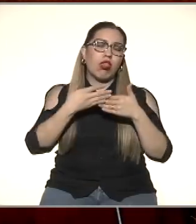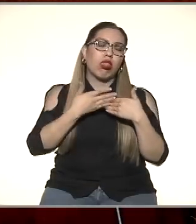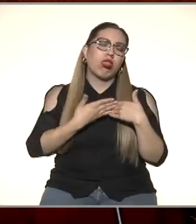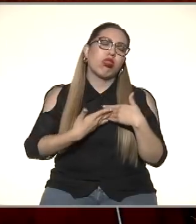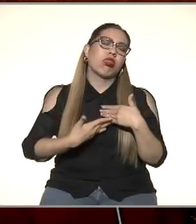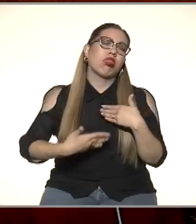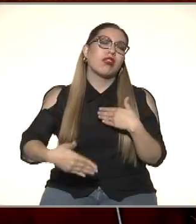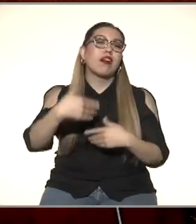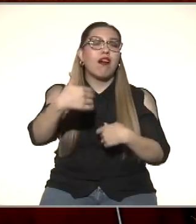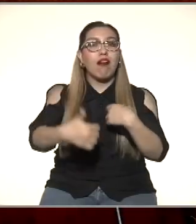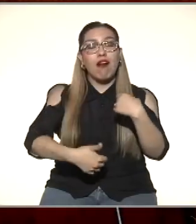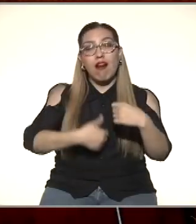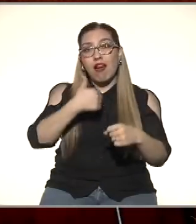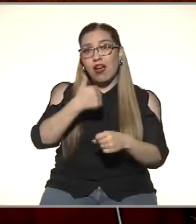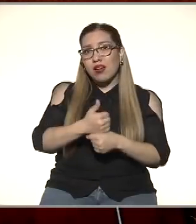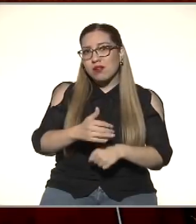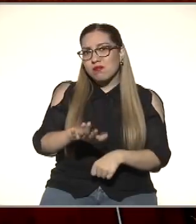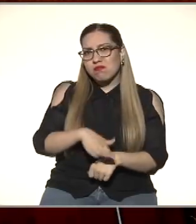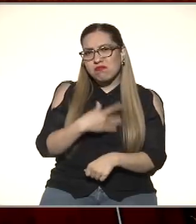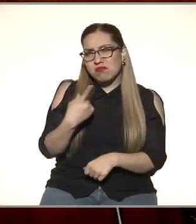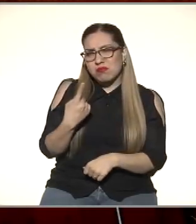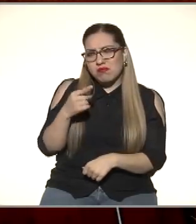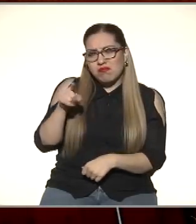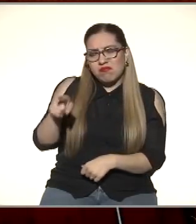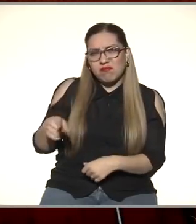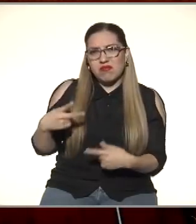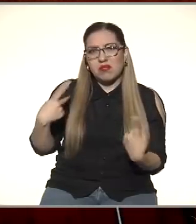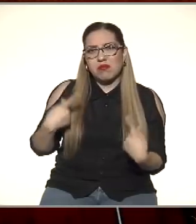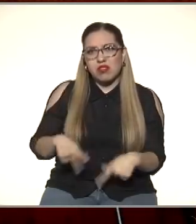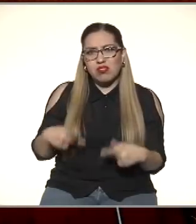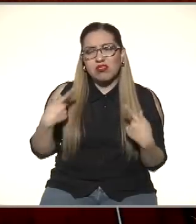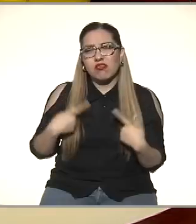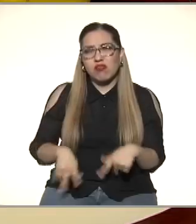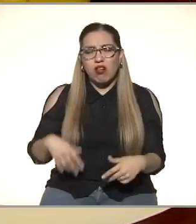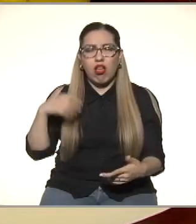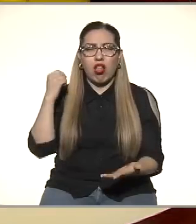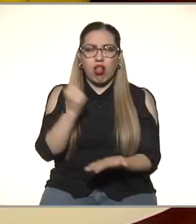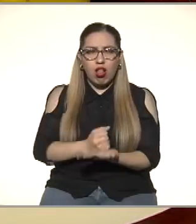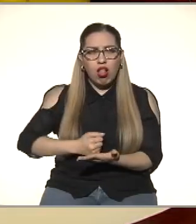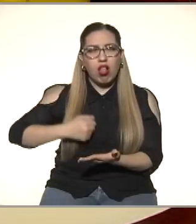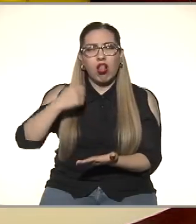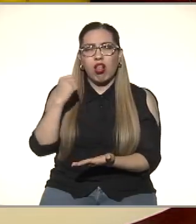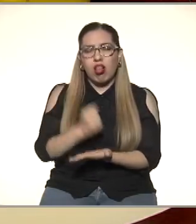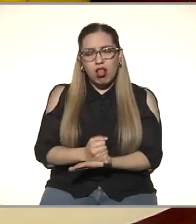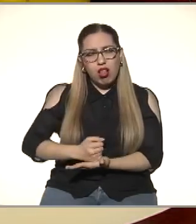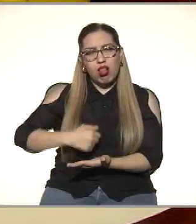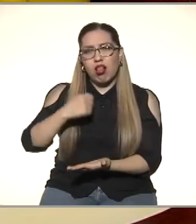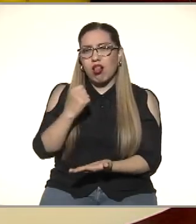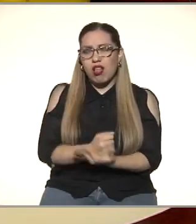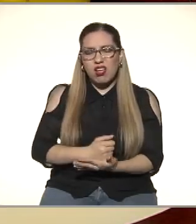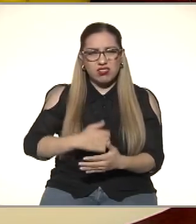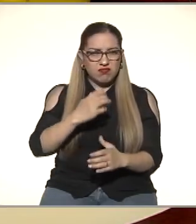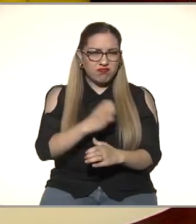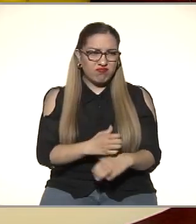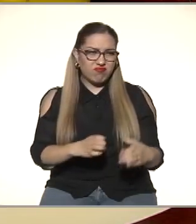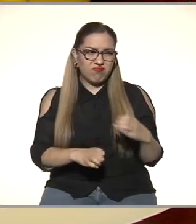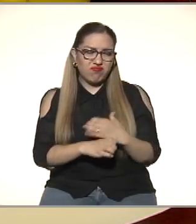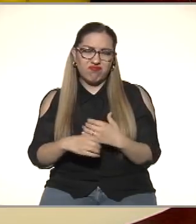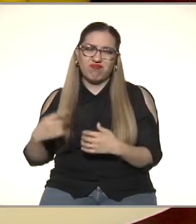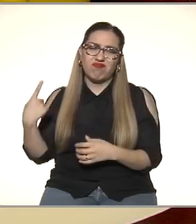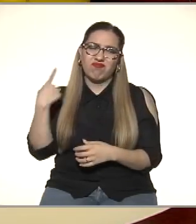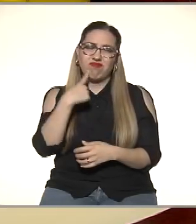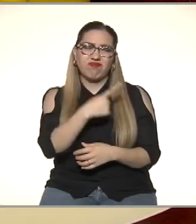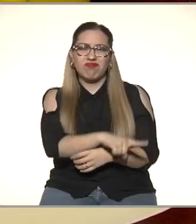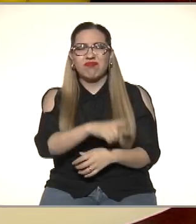no se siente la reparación y entonces la otra persona está machaque y machaque y machaque, porque ahí ya se cae en una situación pues